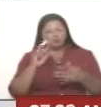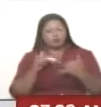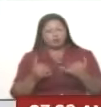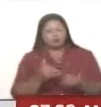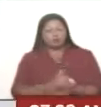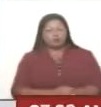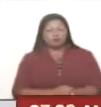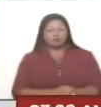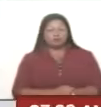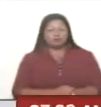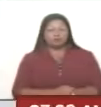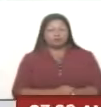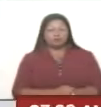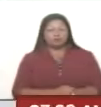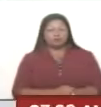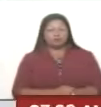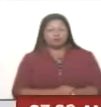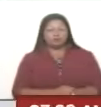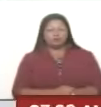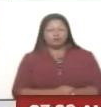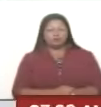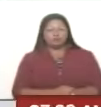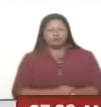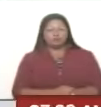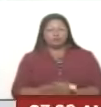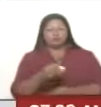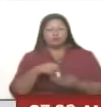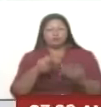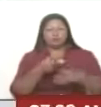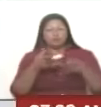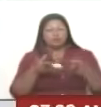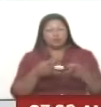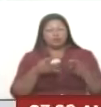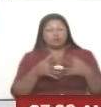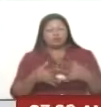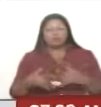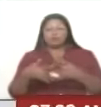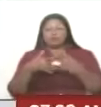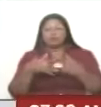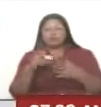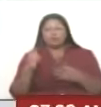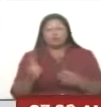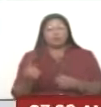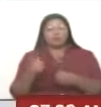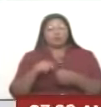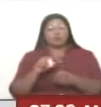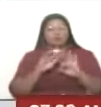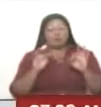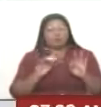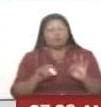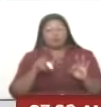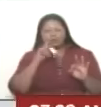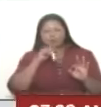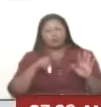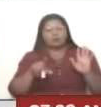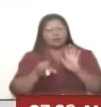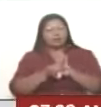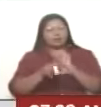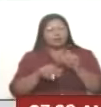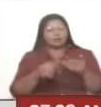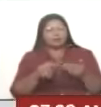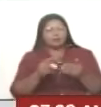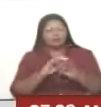las sanciones que nos impone el gobierno norteamericano, tenemos que agregar de manera ilegal y de manera